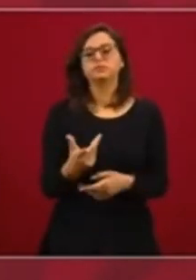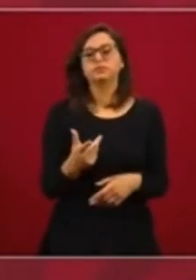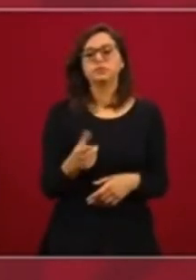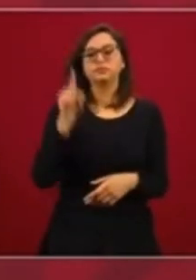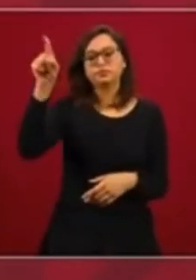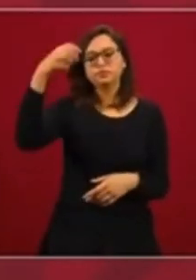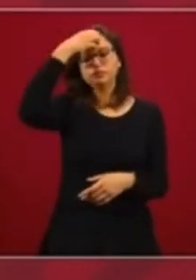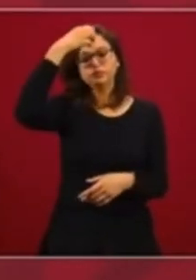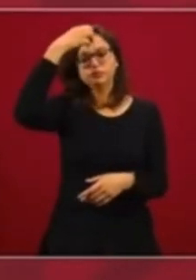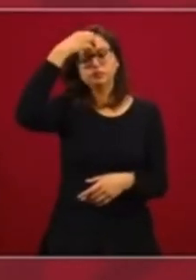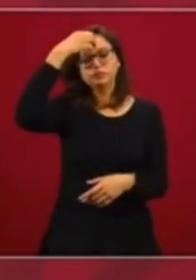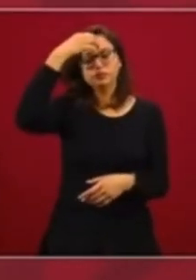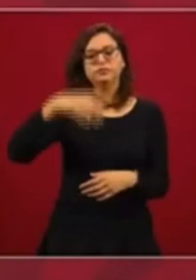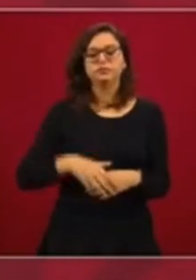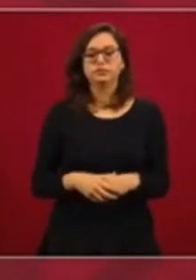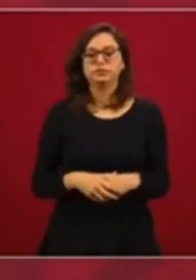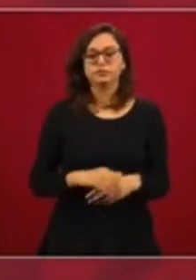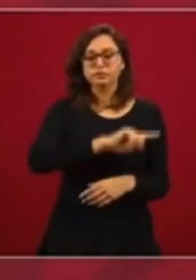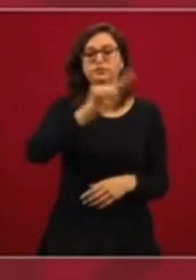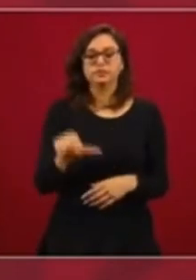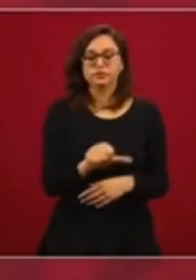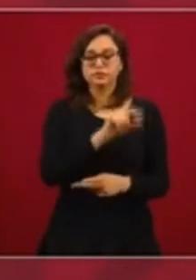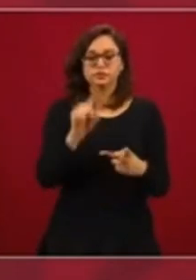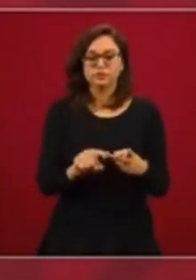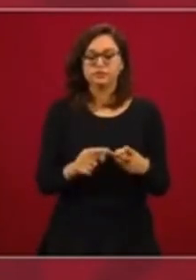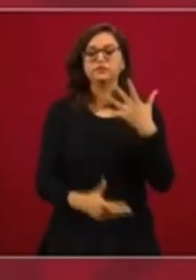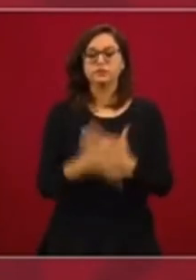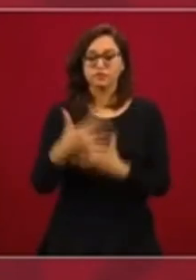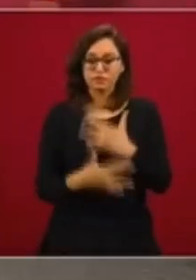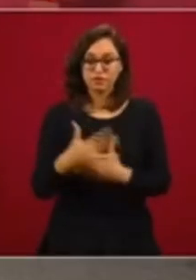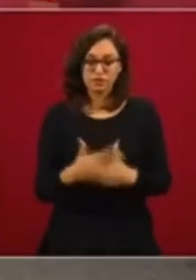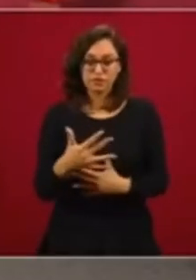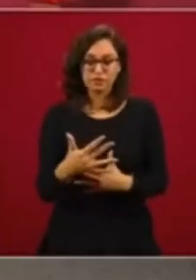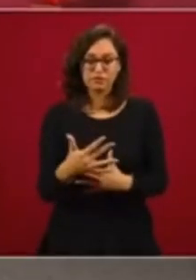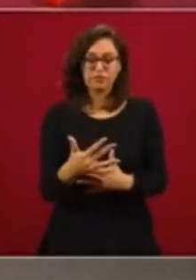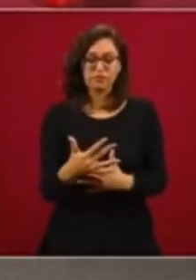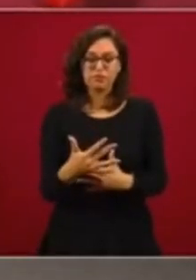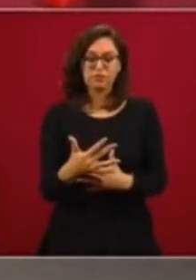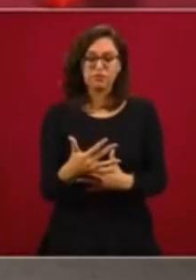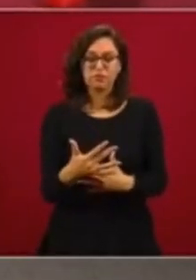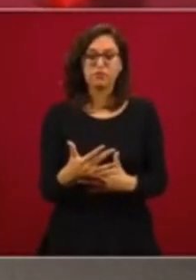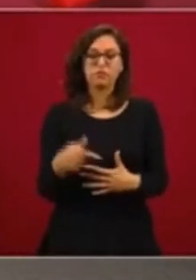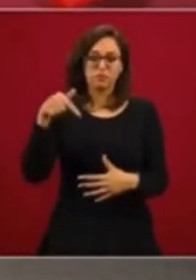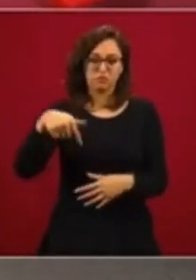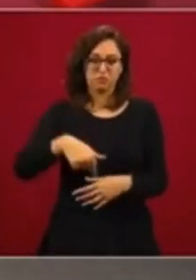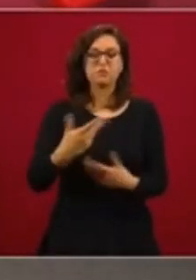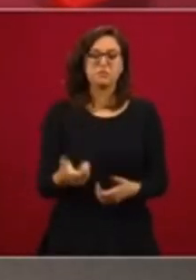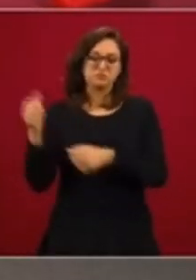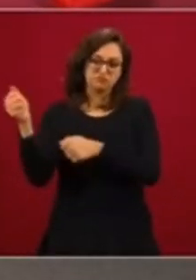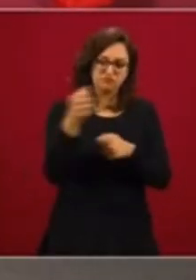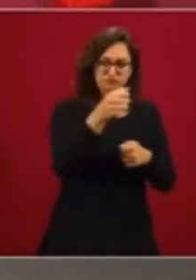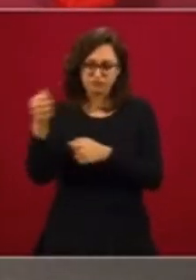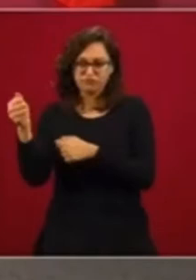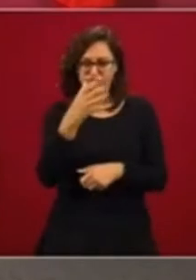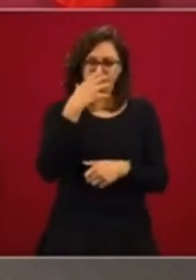en Chapultepec. Luego, el 15, es el grito.